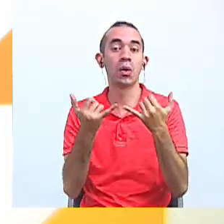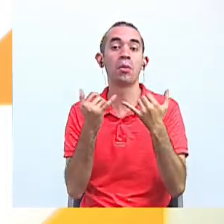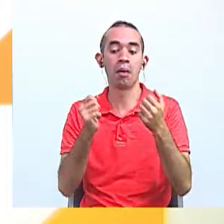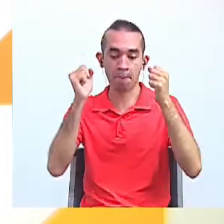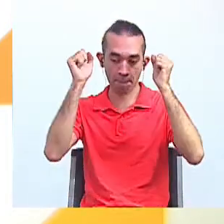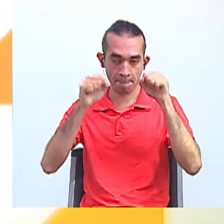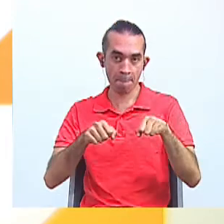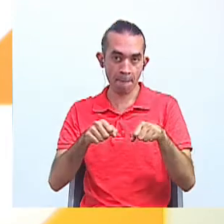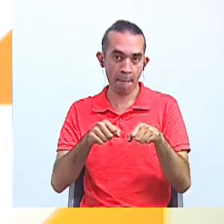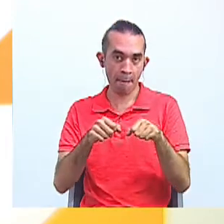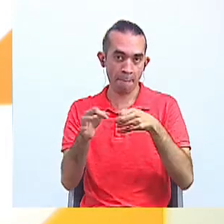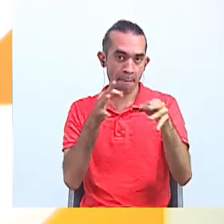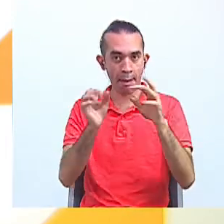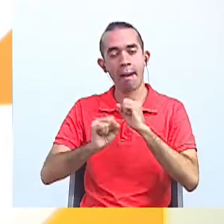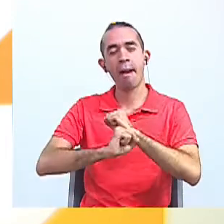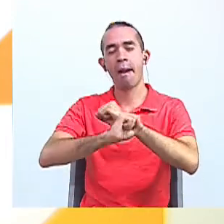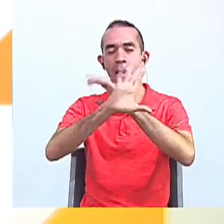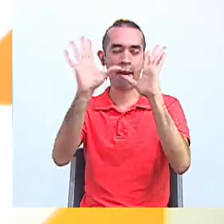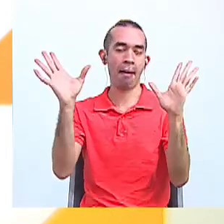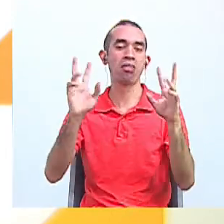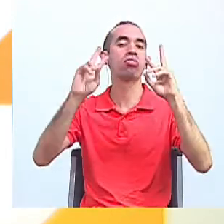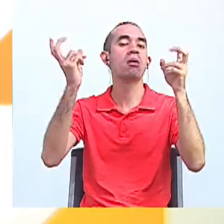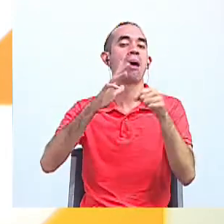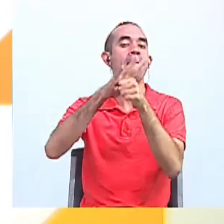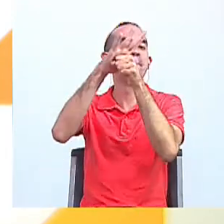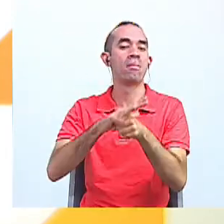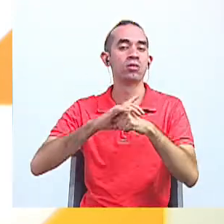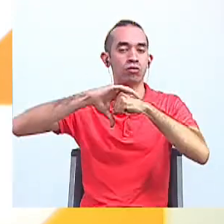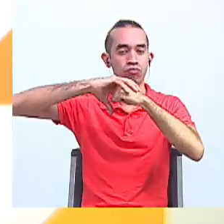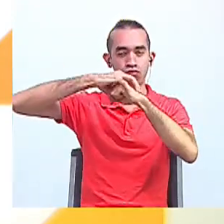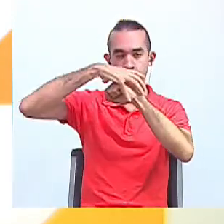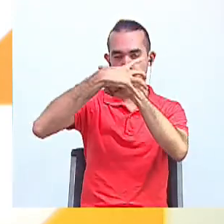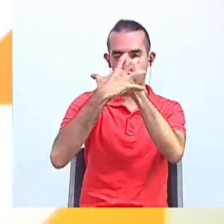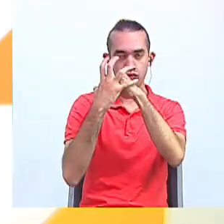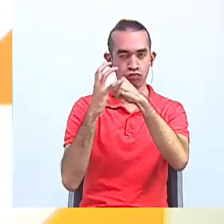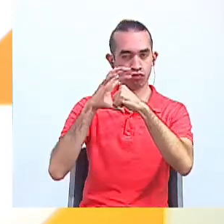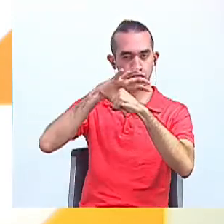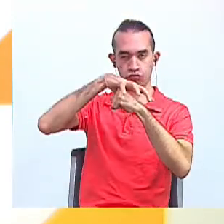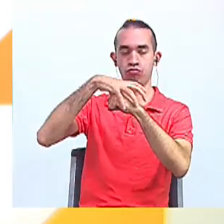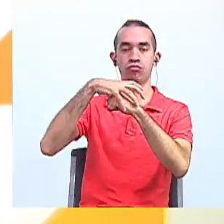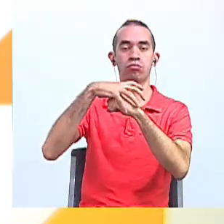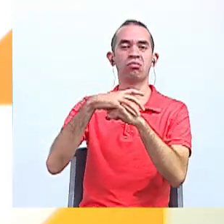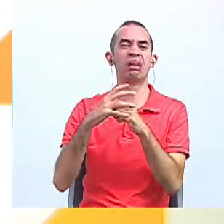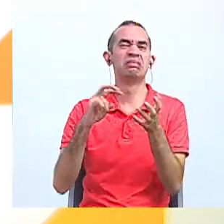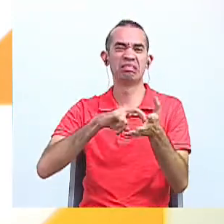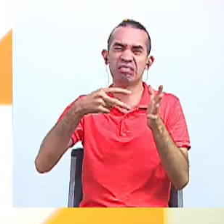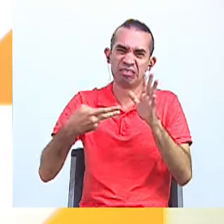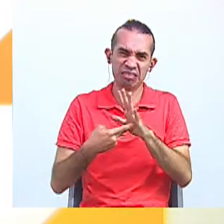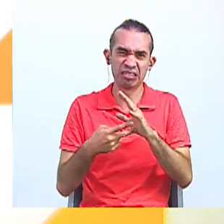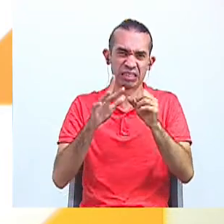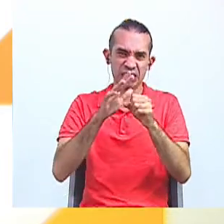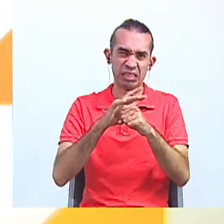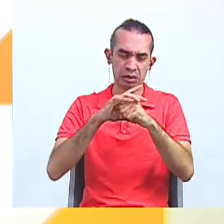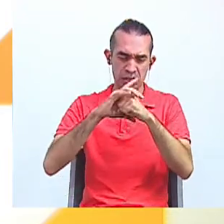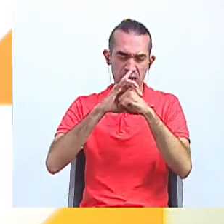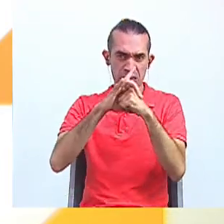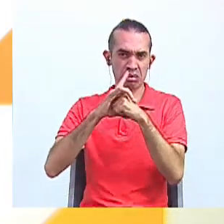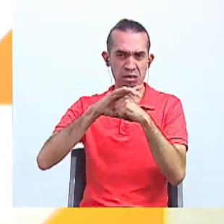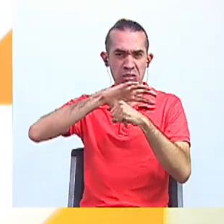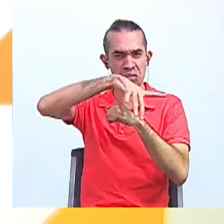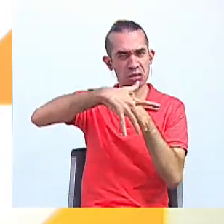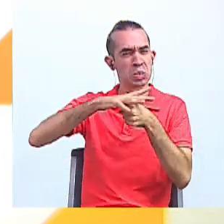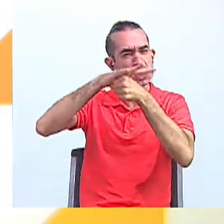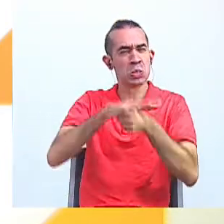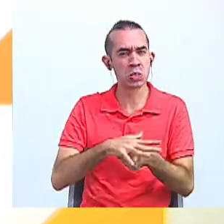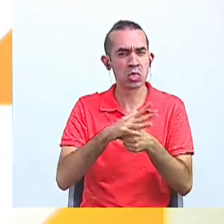ampliar el conocimiento hablando de la presión atmosférica. ¿Cómo podemos definir qué es la presión atmosférica?